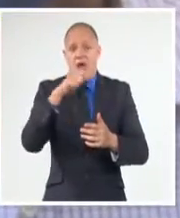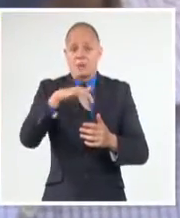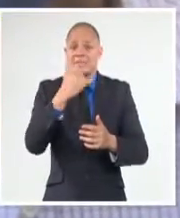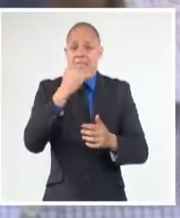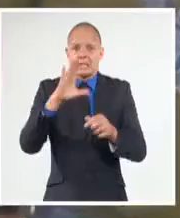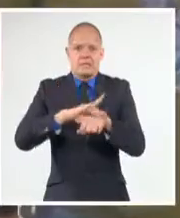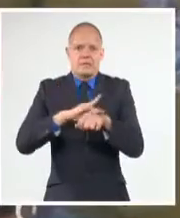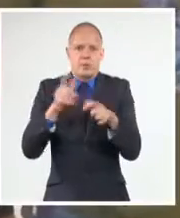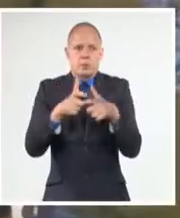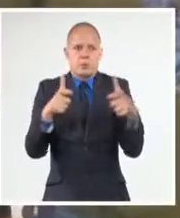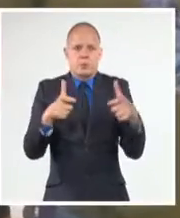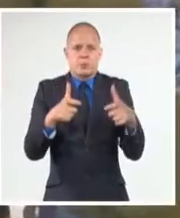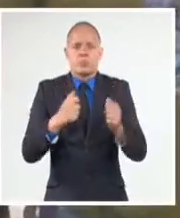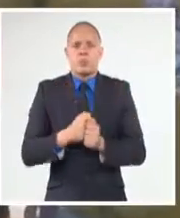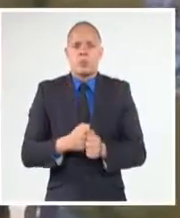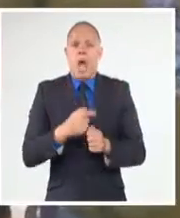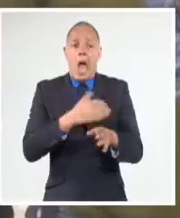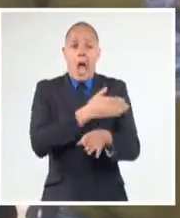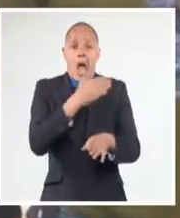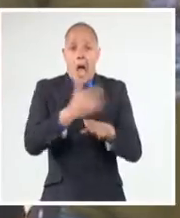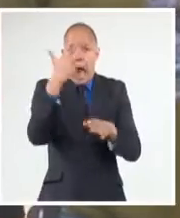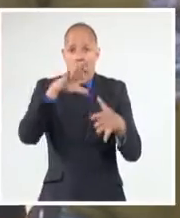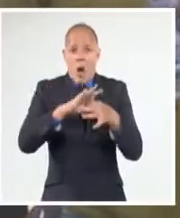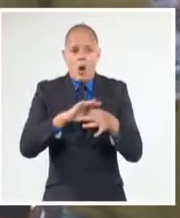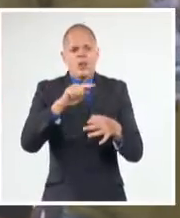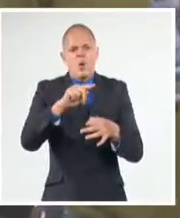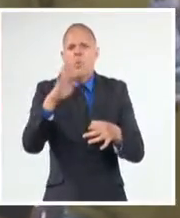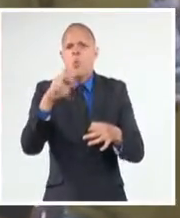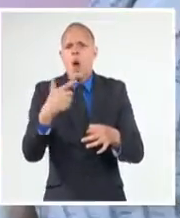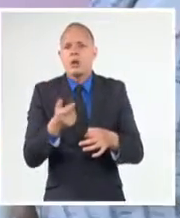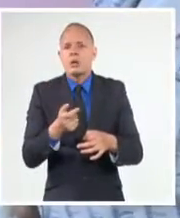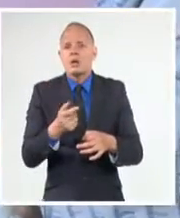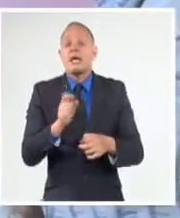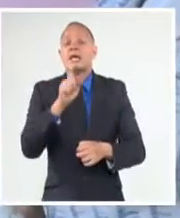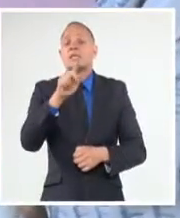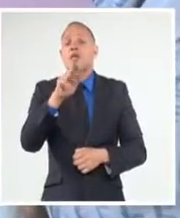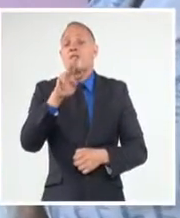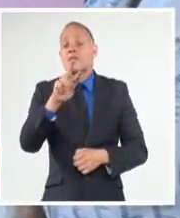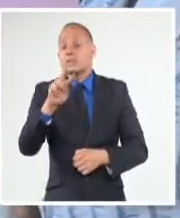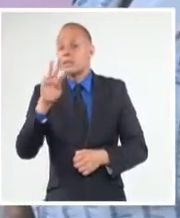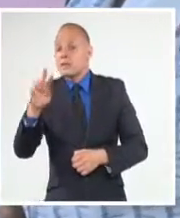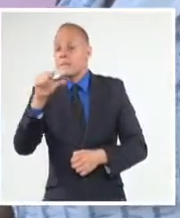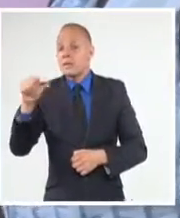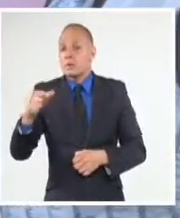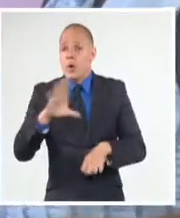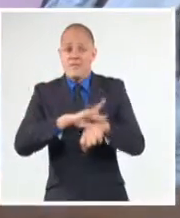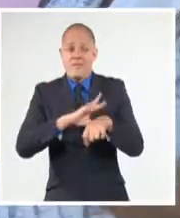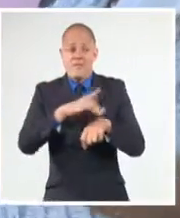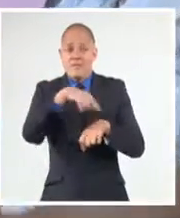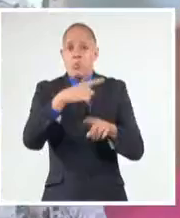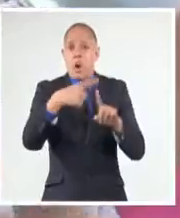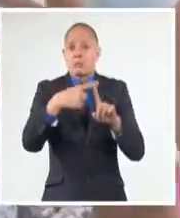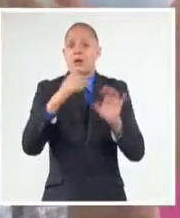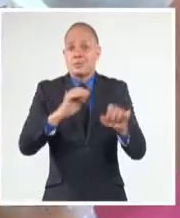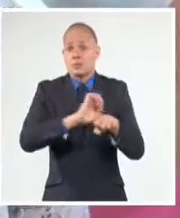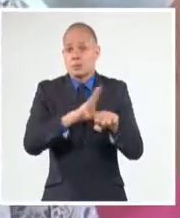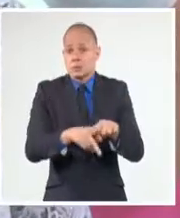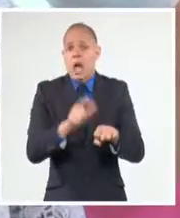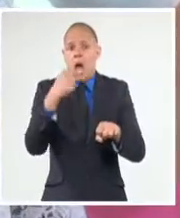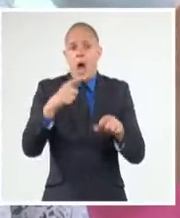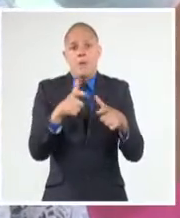31 de agosto contaba con 123 test de antígenos positivos, por lo que se trabaja en la ampliación de capacidades en